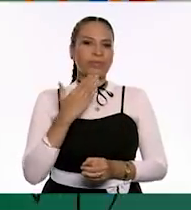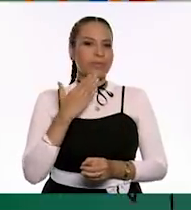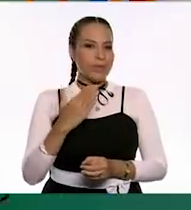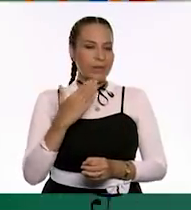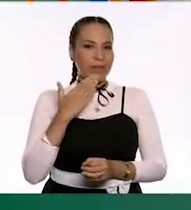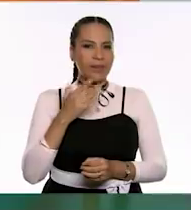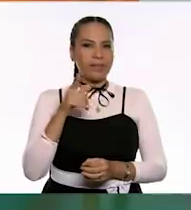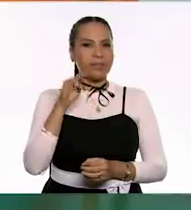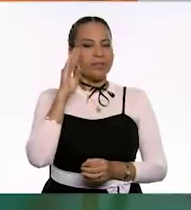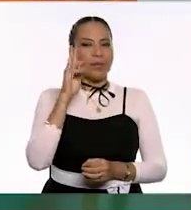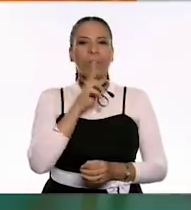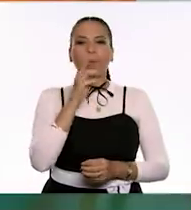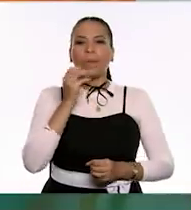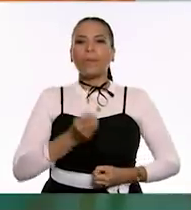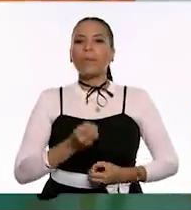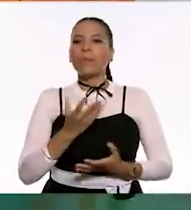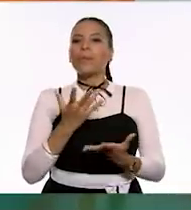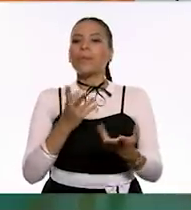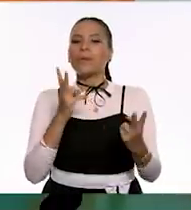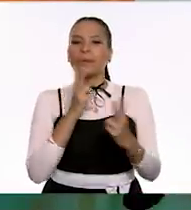bien, saquen el aire.